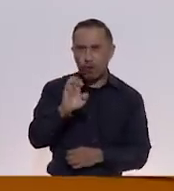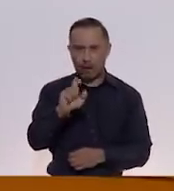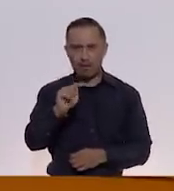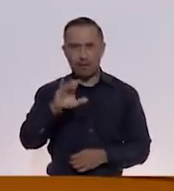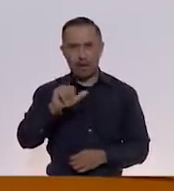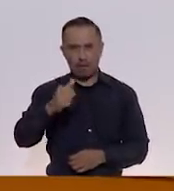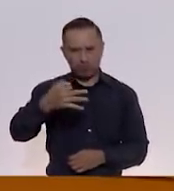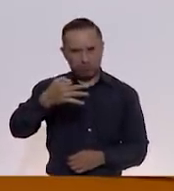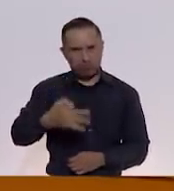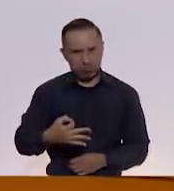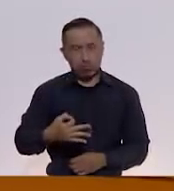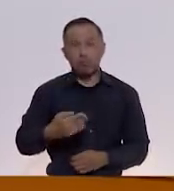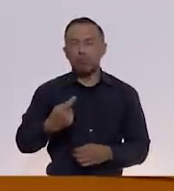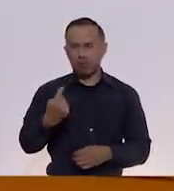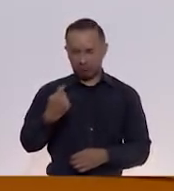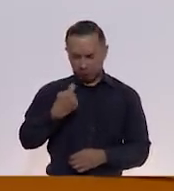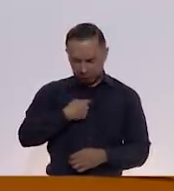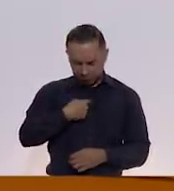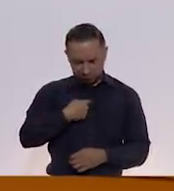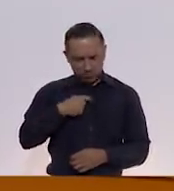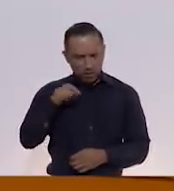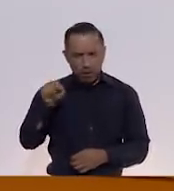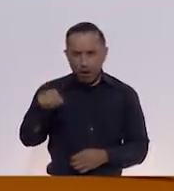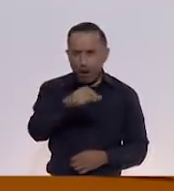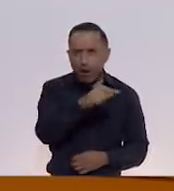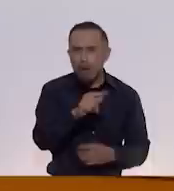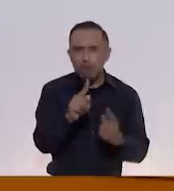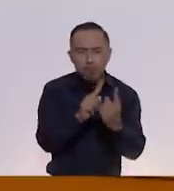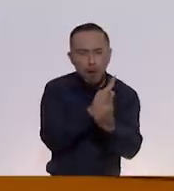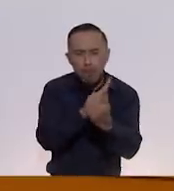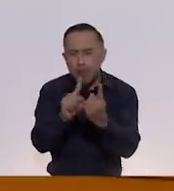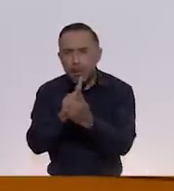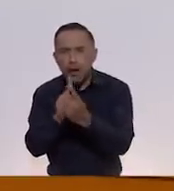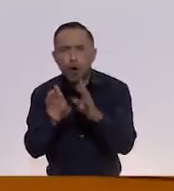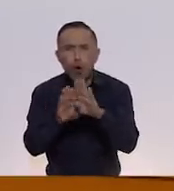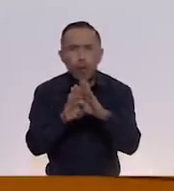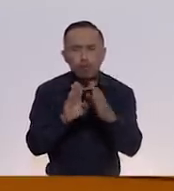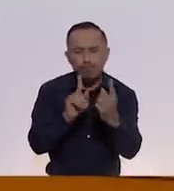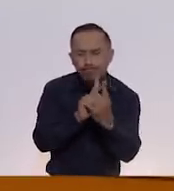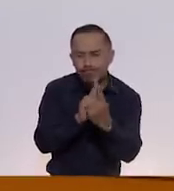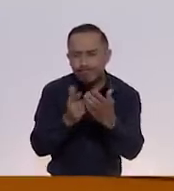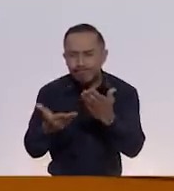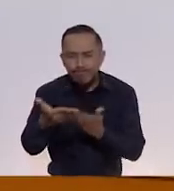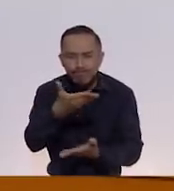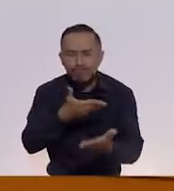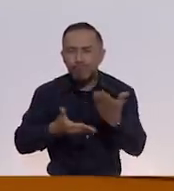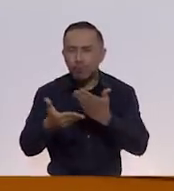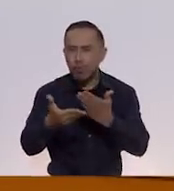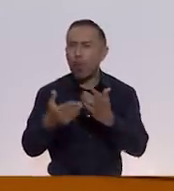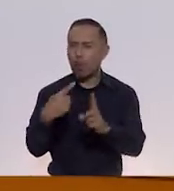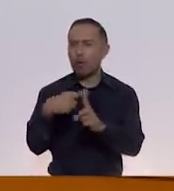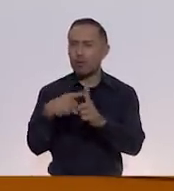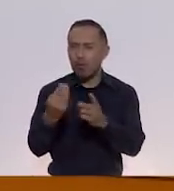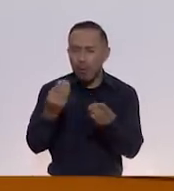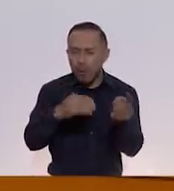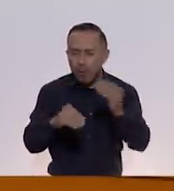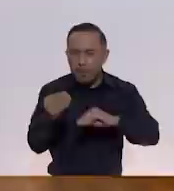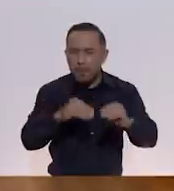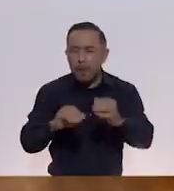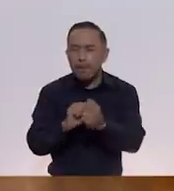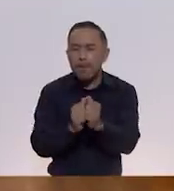sobre nosotros y nuestras relaciones con los demás para que nos permitan construir entre todos una sociedad cada vez